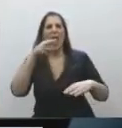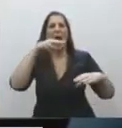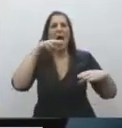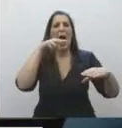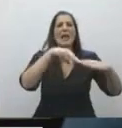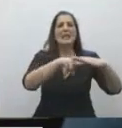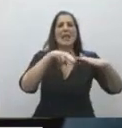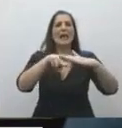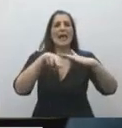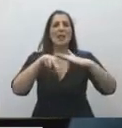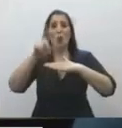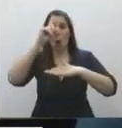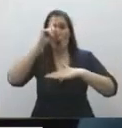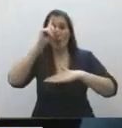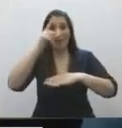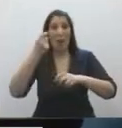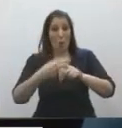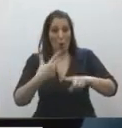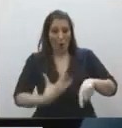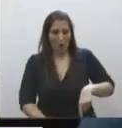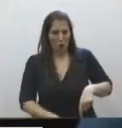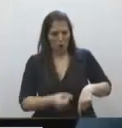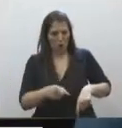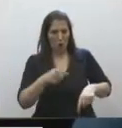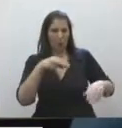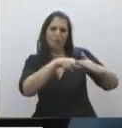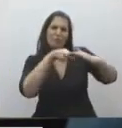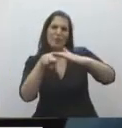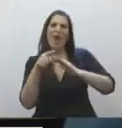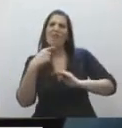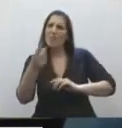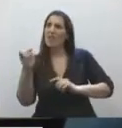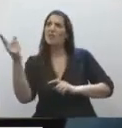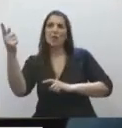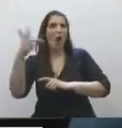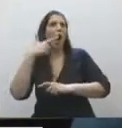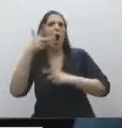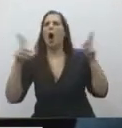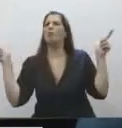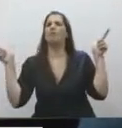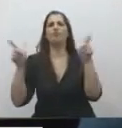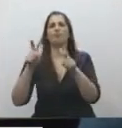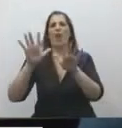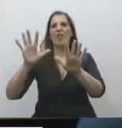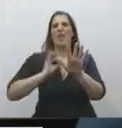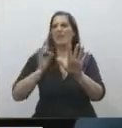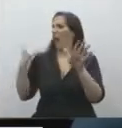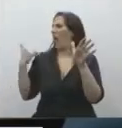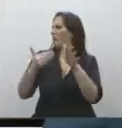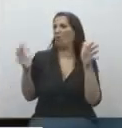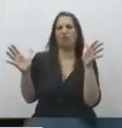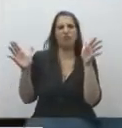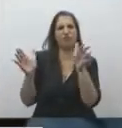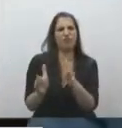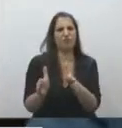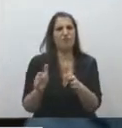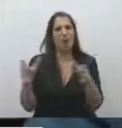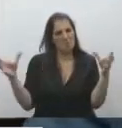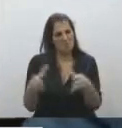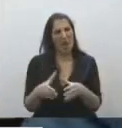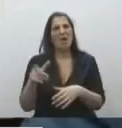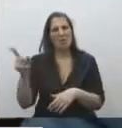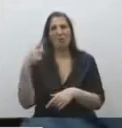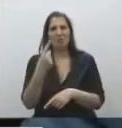con distintos dirigentes, está Massa, está el gobernador de Córdoba, Schiaretti, está el senador Pichetto, bueno. La idea